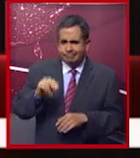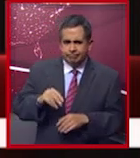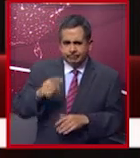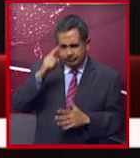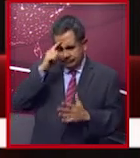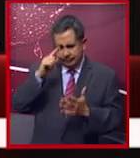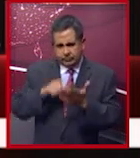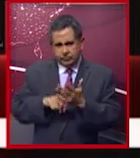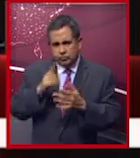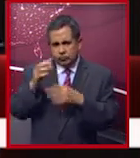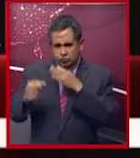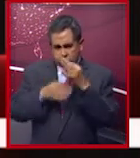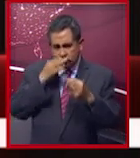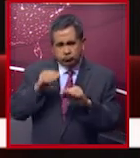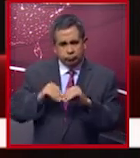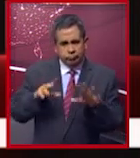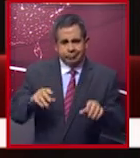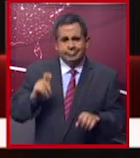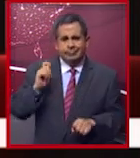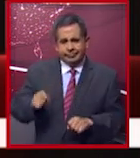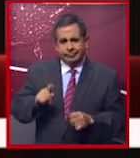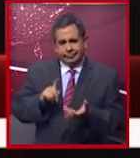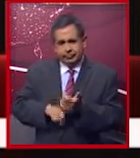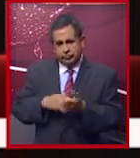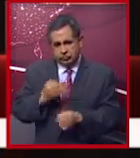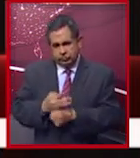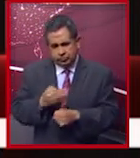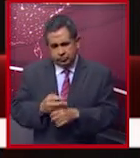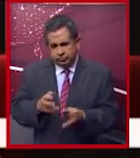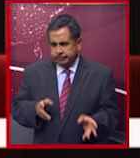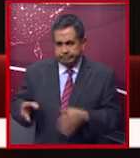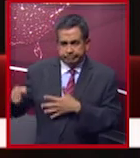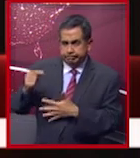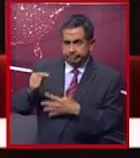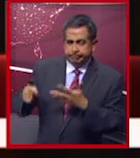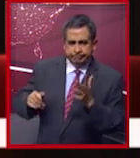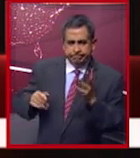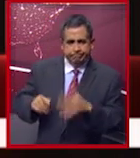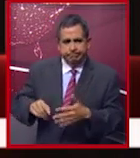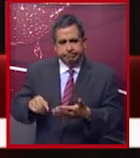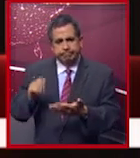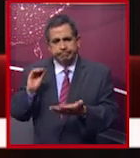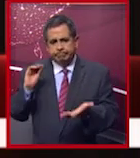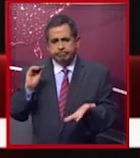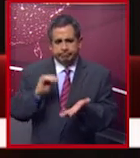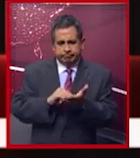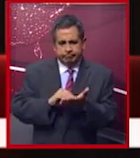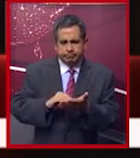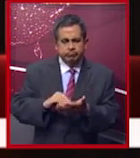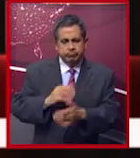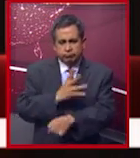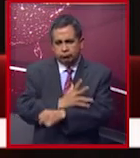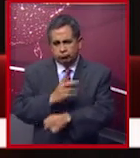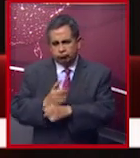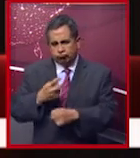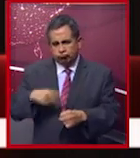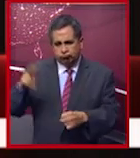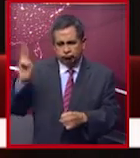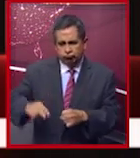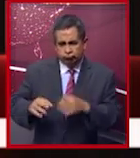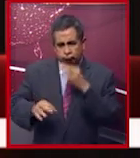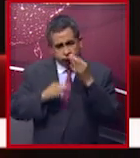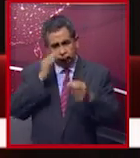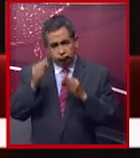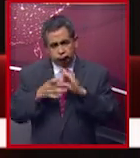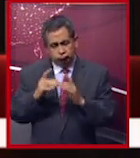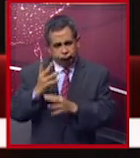el mejor mensaje que podemos dar en esta tarde, independientemente de lo que ya se ha discutido, es agregando el principio de veracidad como